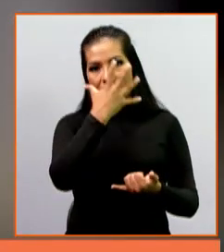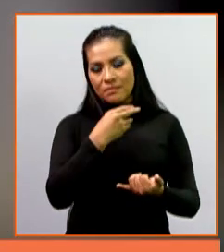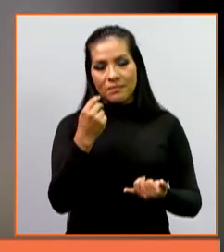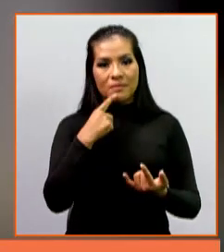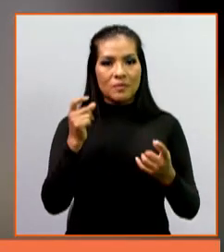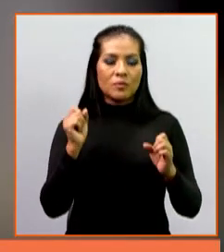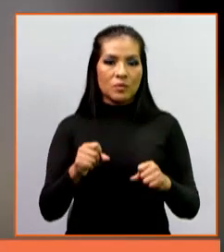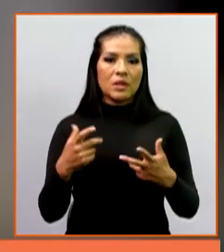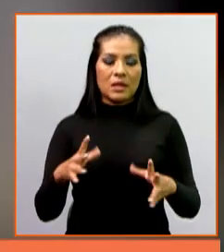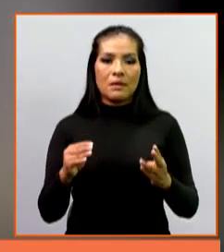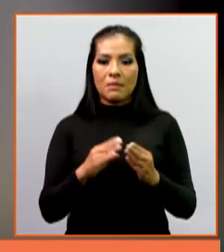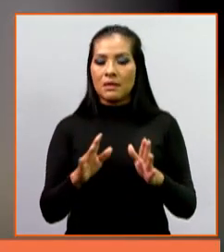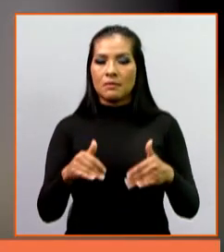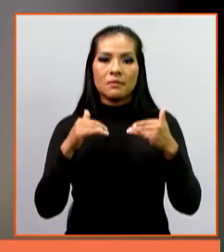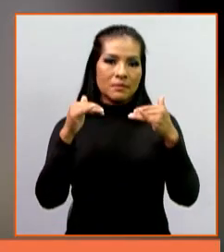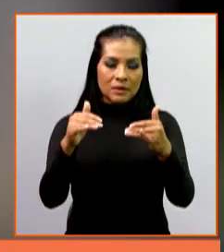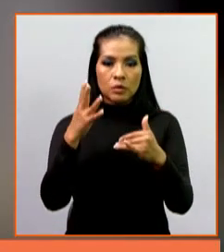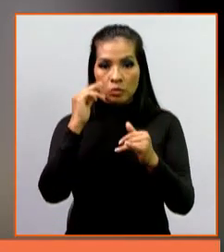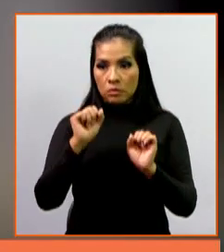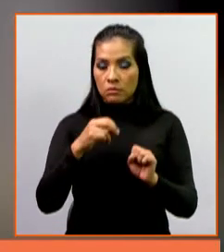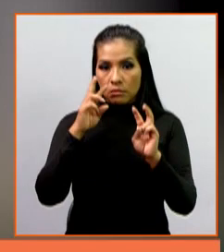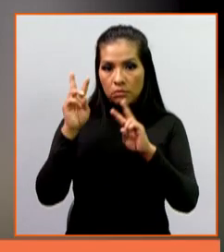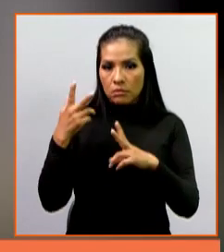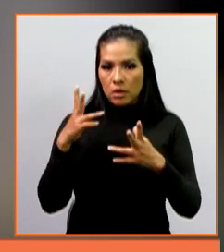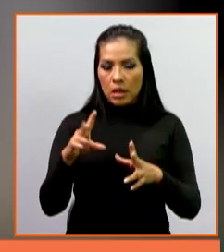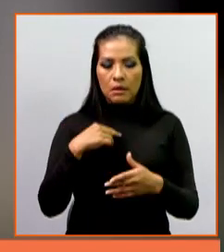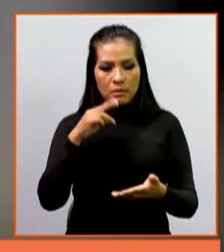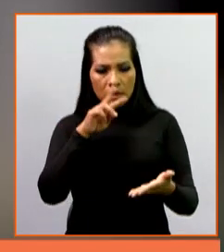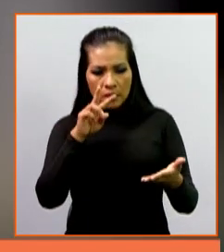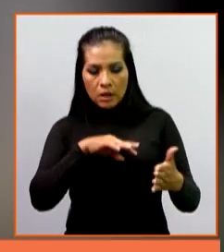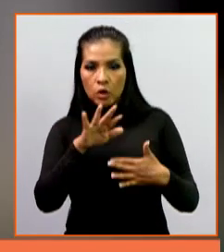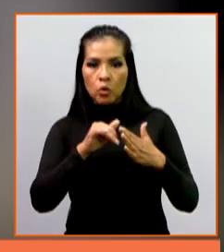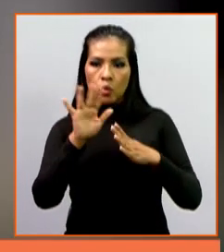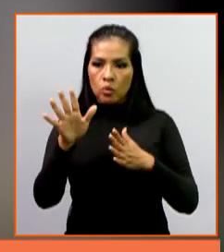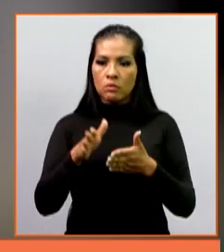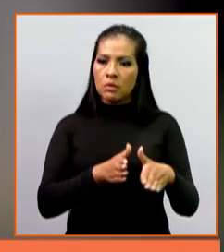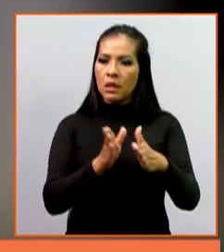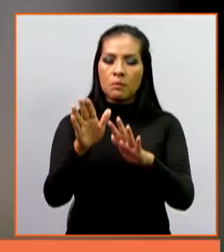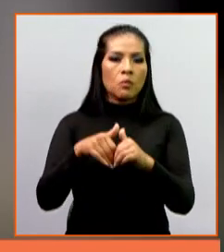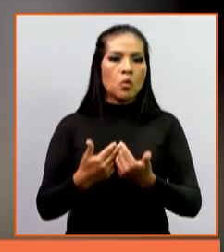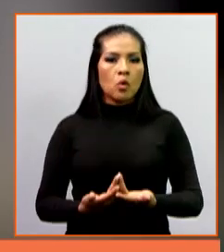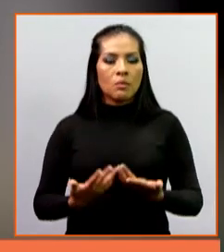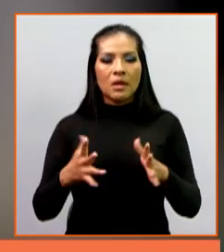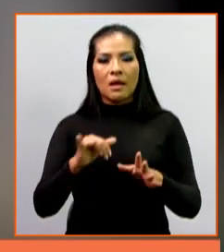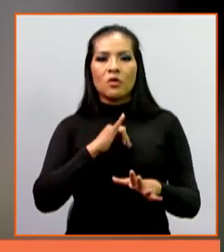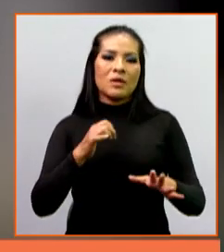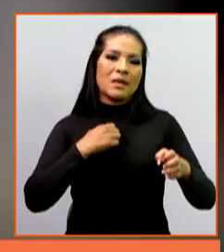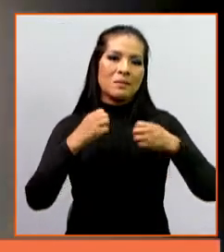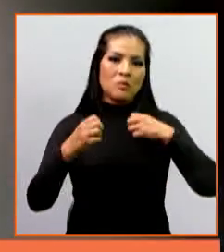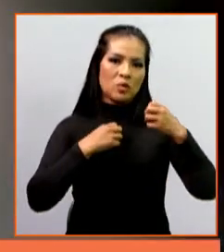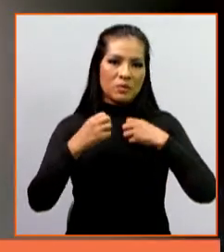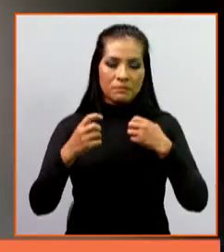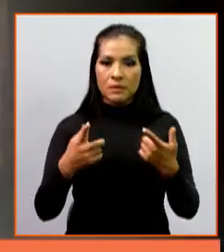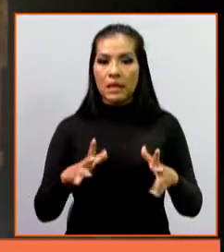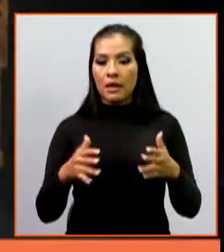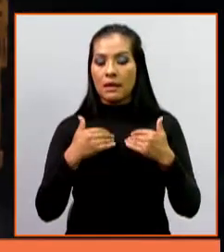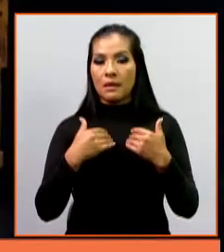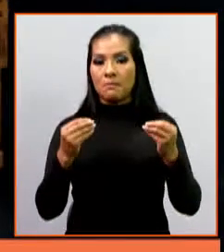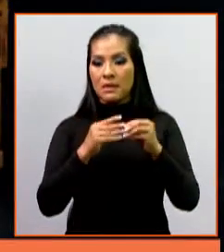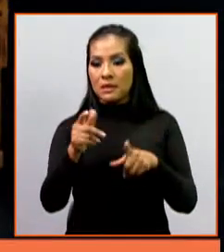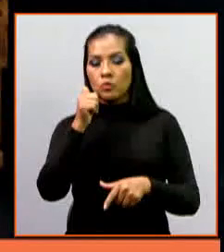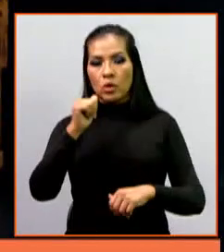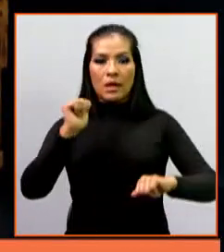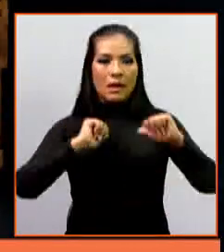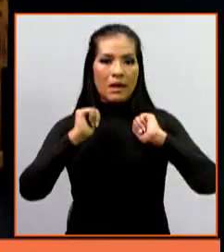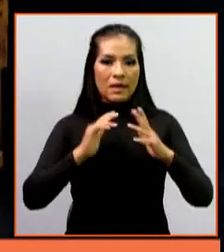el público. Yo leía tu trayectoria un poquito y me emocionaba también, ¿no? Porque tenemos a una gran actriz ahora que nos está